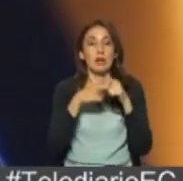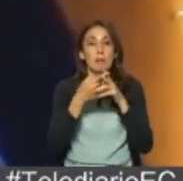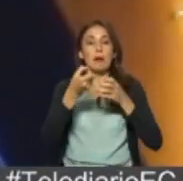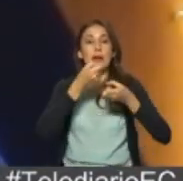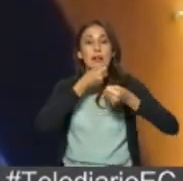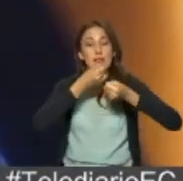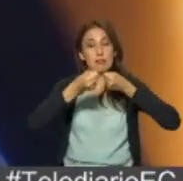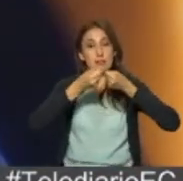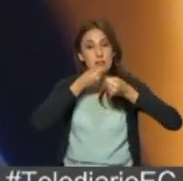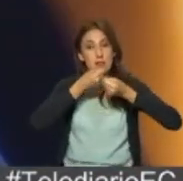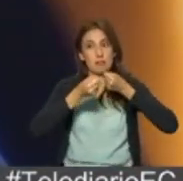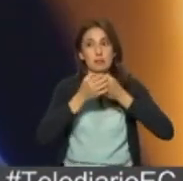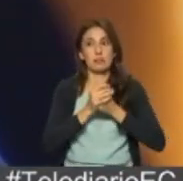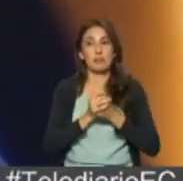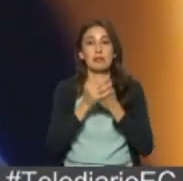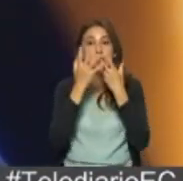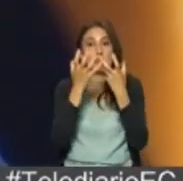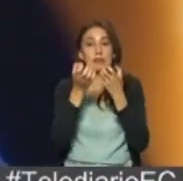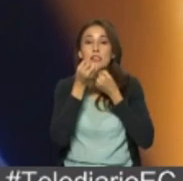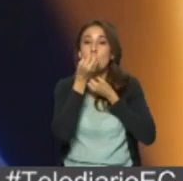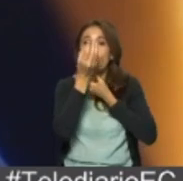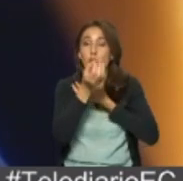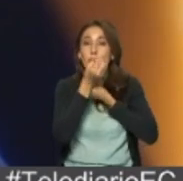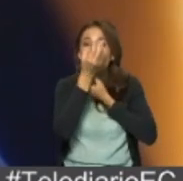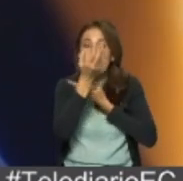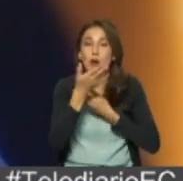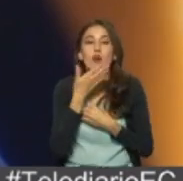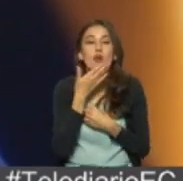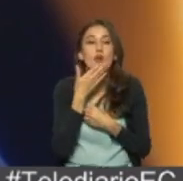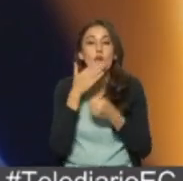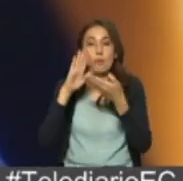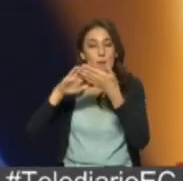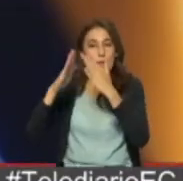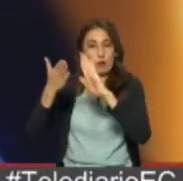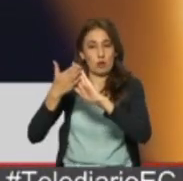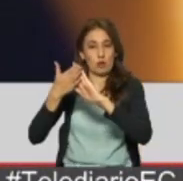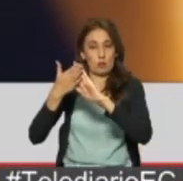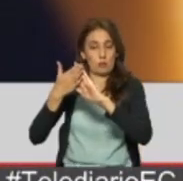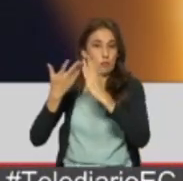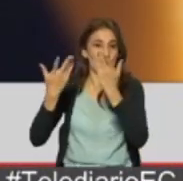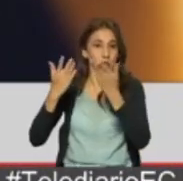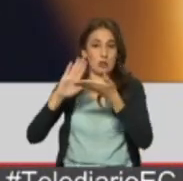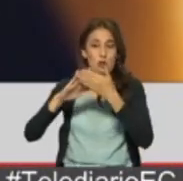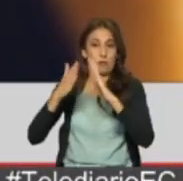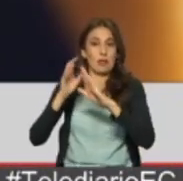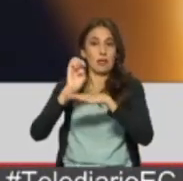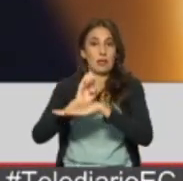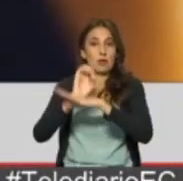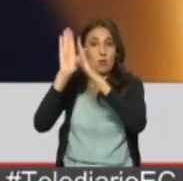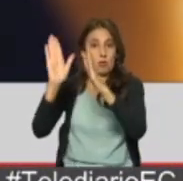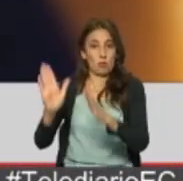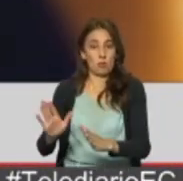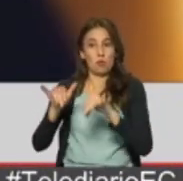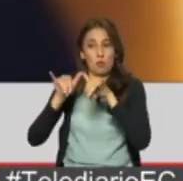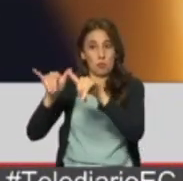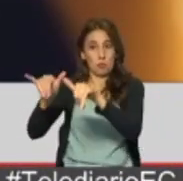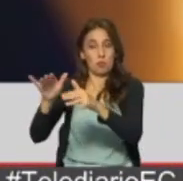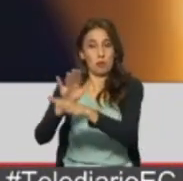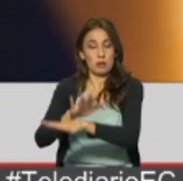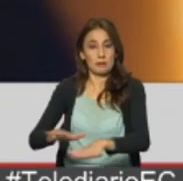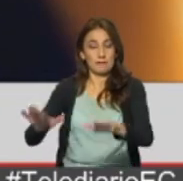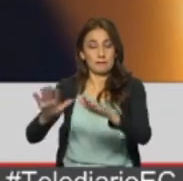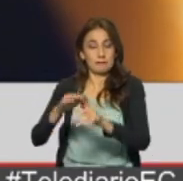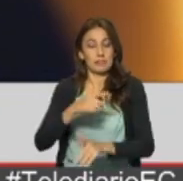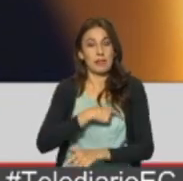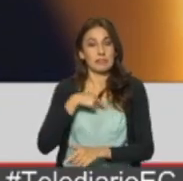entrevista, quisiera que nos cuente un poco cómo se encuentra la comunidad de compatriotas, de ciudadanos ecuatorianos que actualmente están presentes en